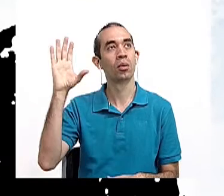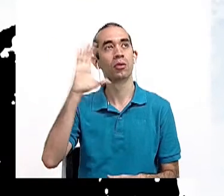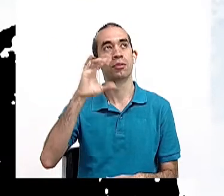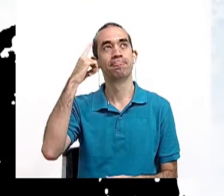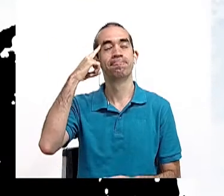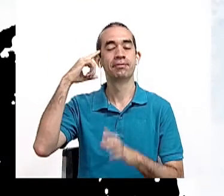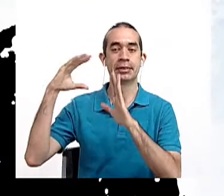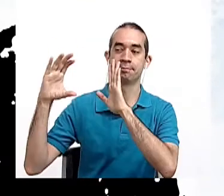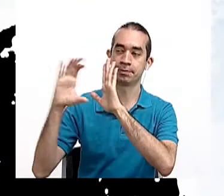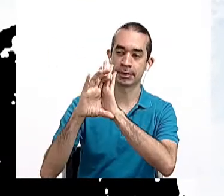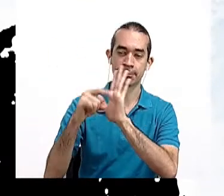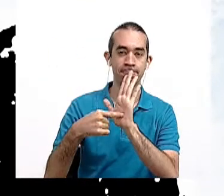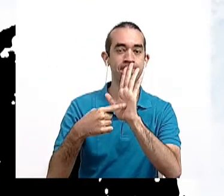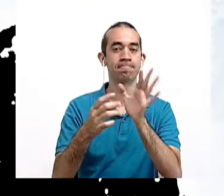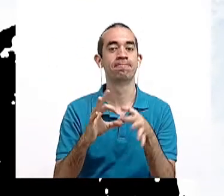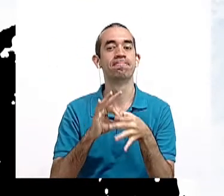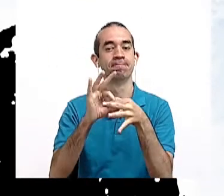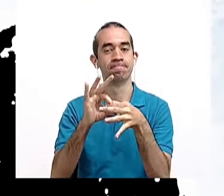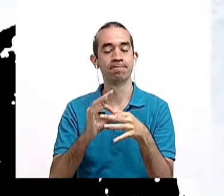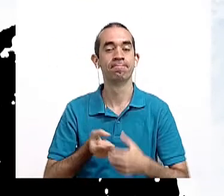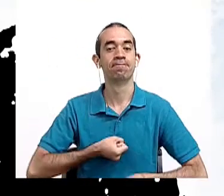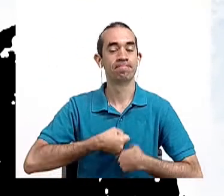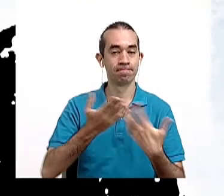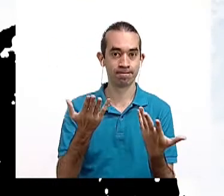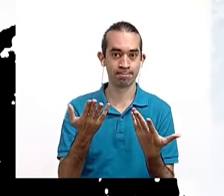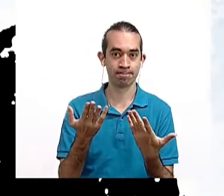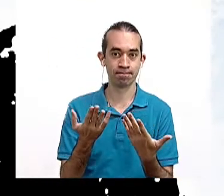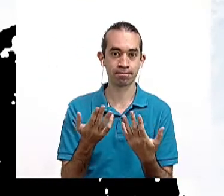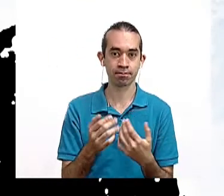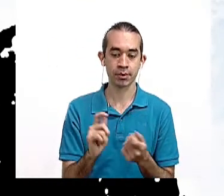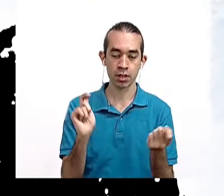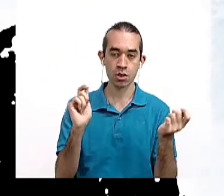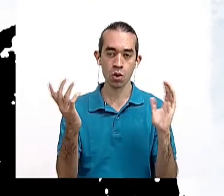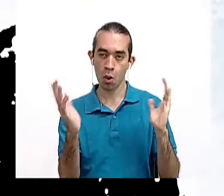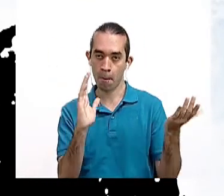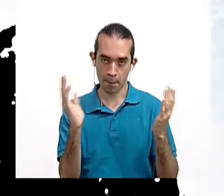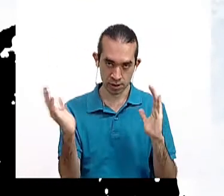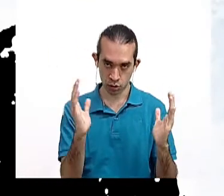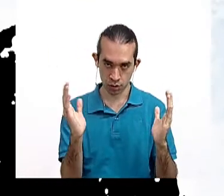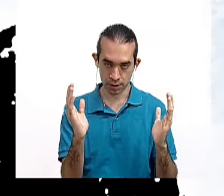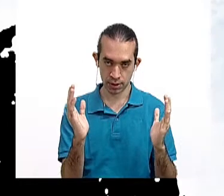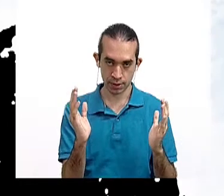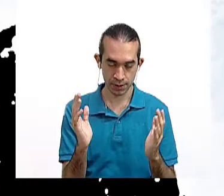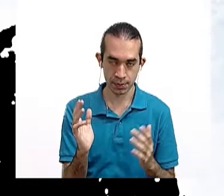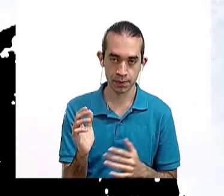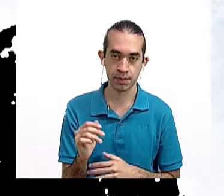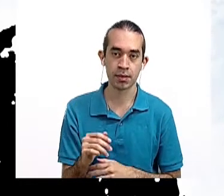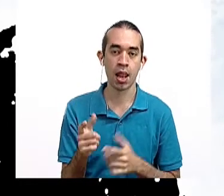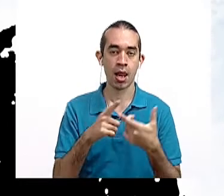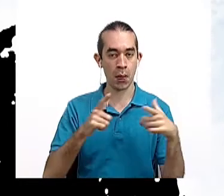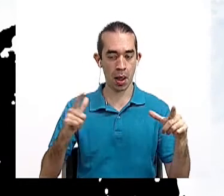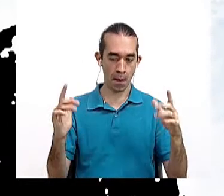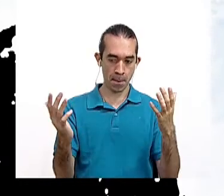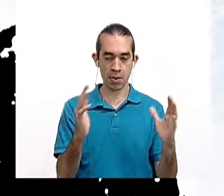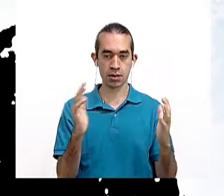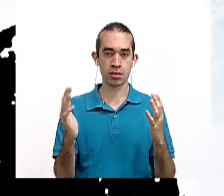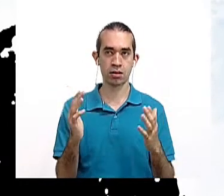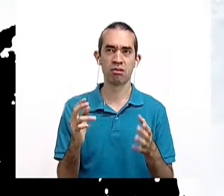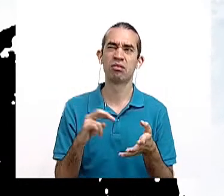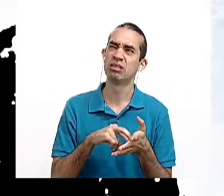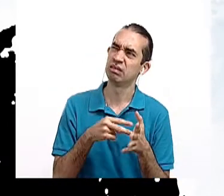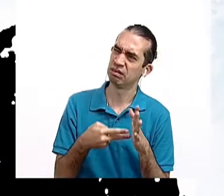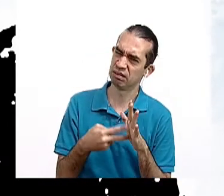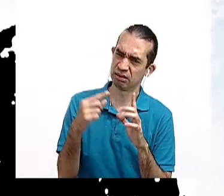para expresar algo. Utilizamos las metáforas, sí, el lenguaje metafórico. Uy, ¿qué significa